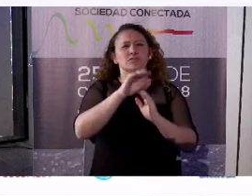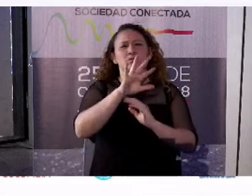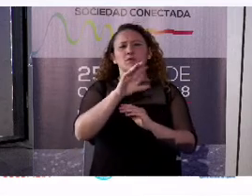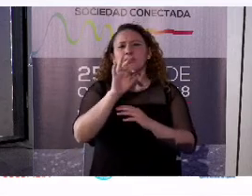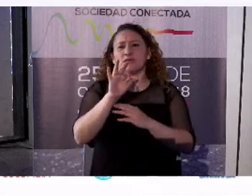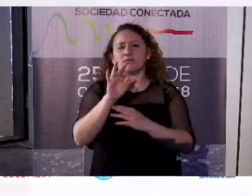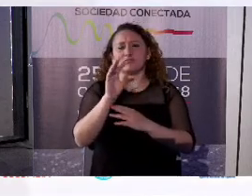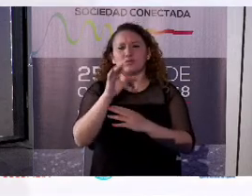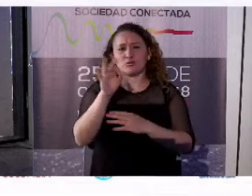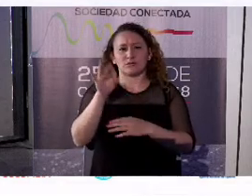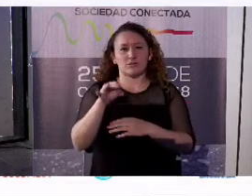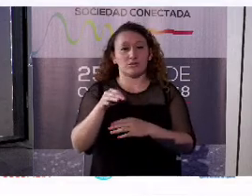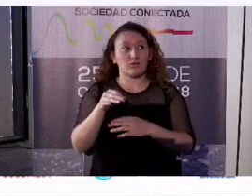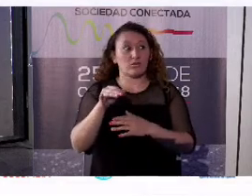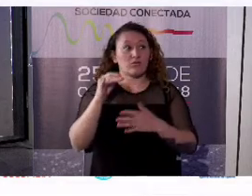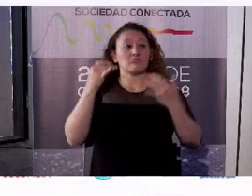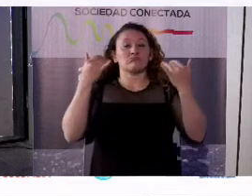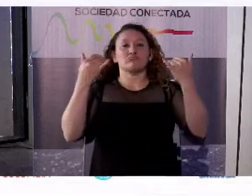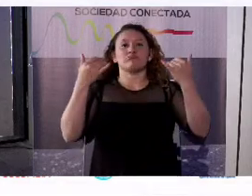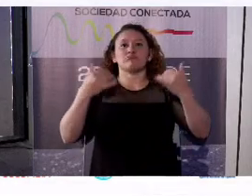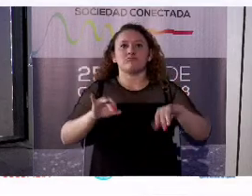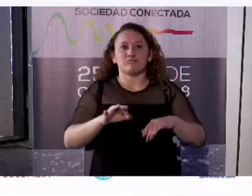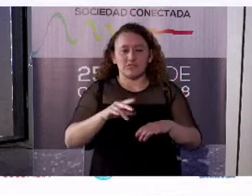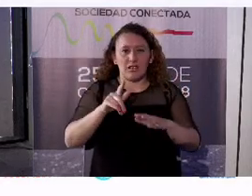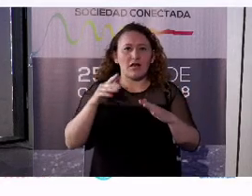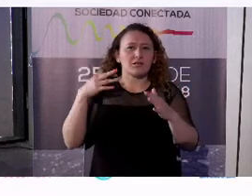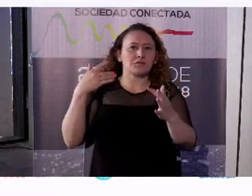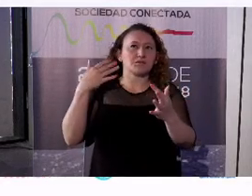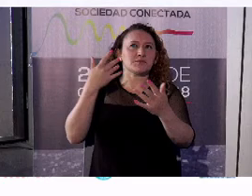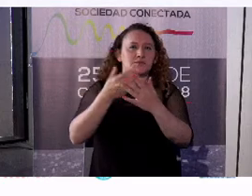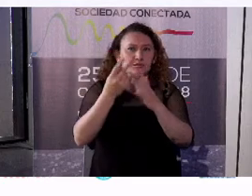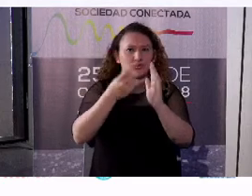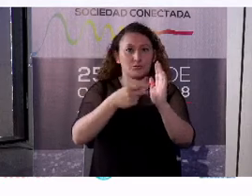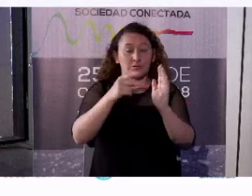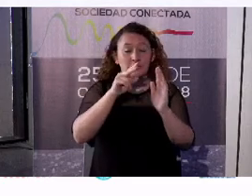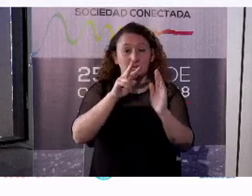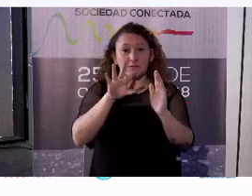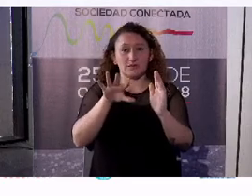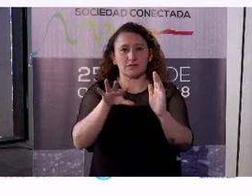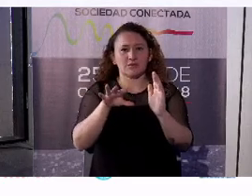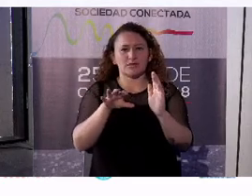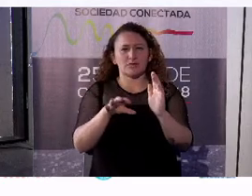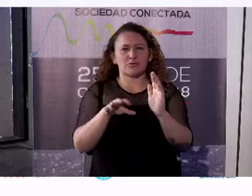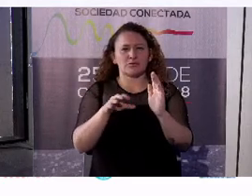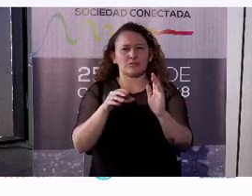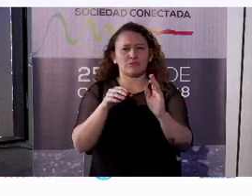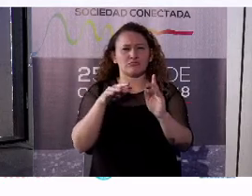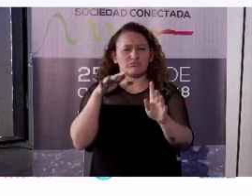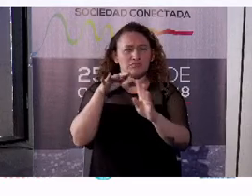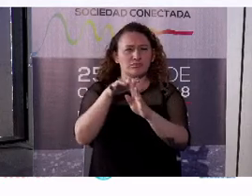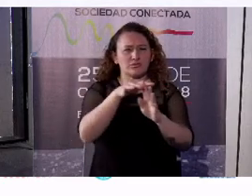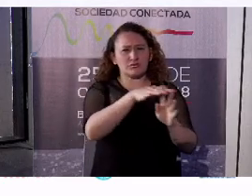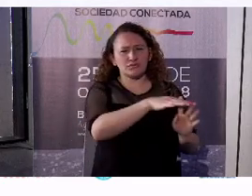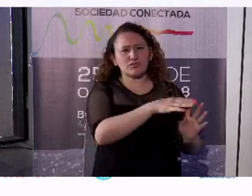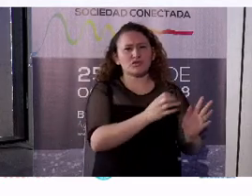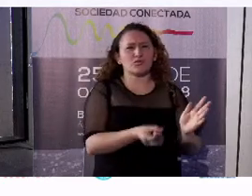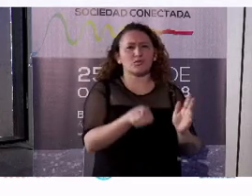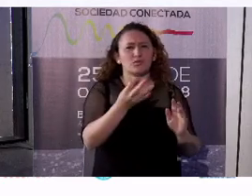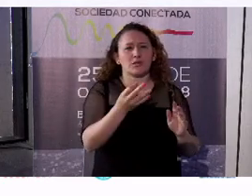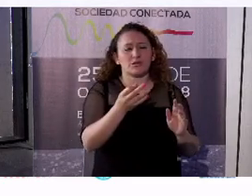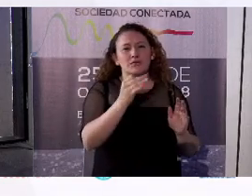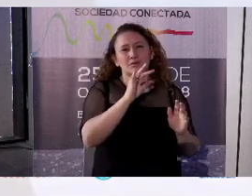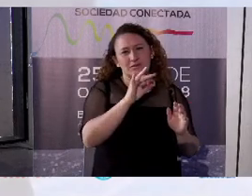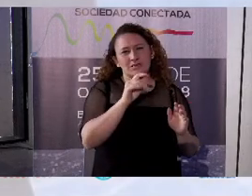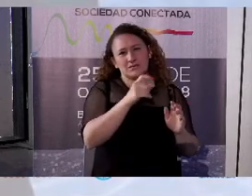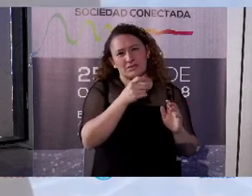ese momento vamos a tener un 30% casi un 30% de penetración de los servicios 3g que van